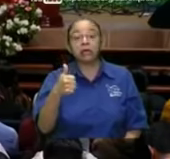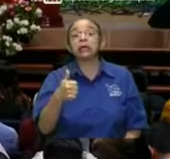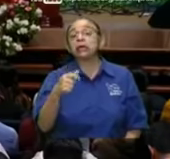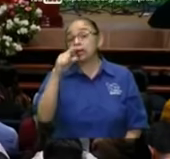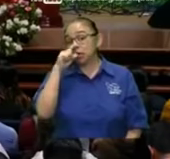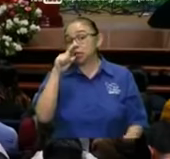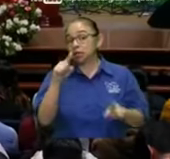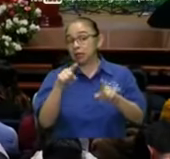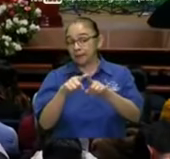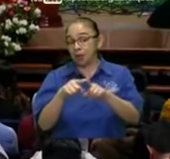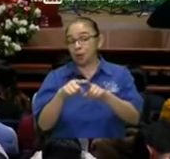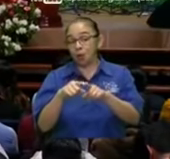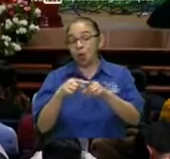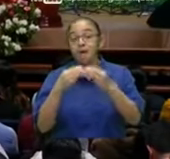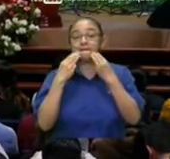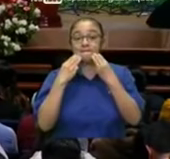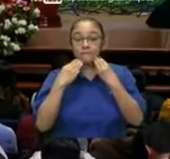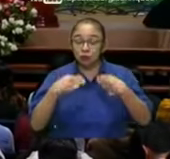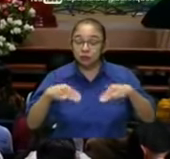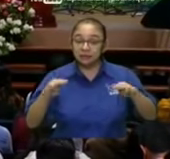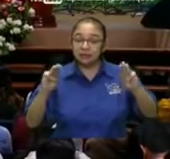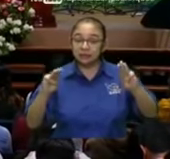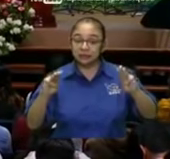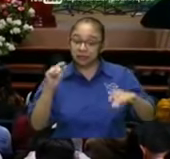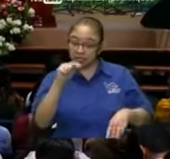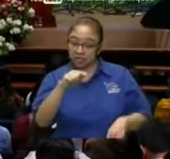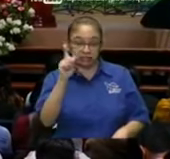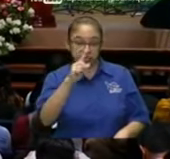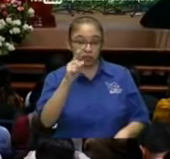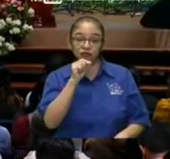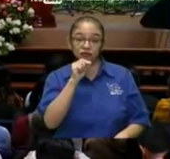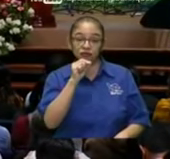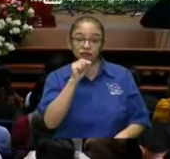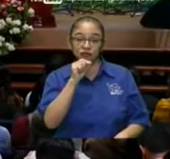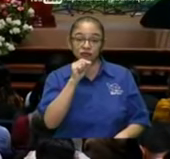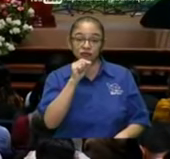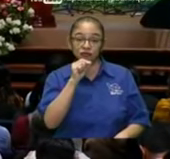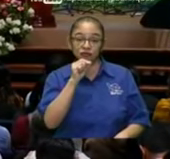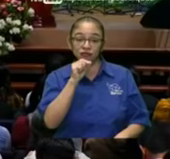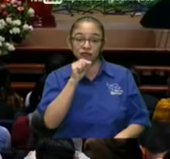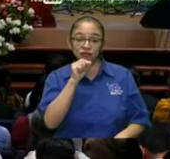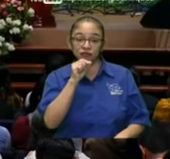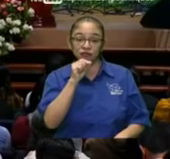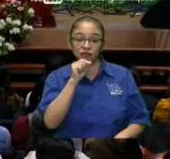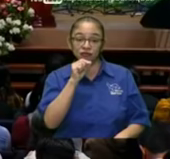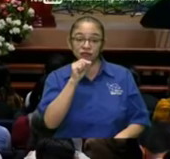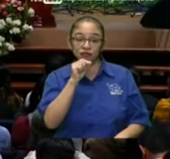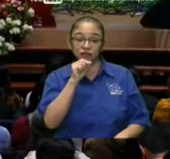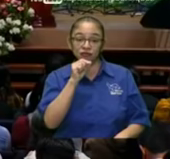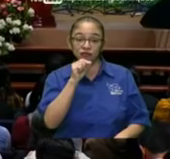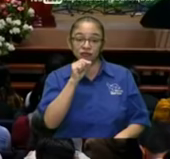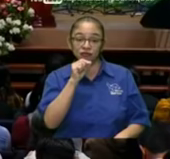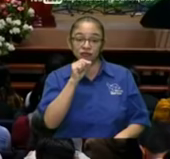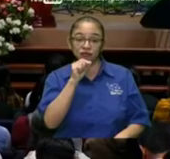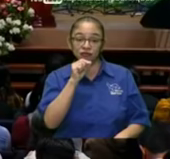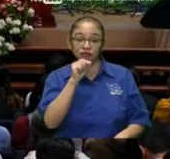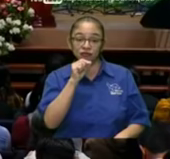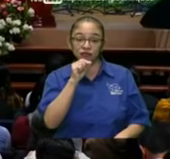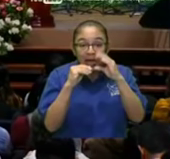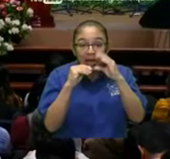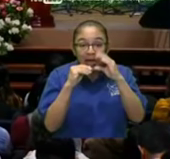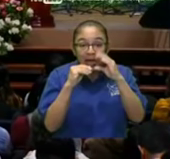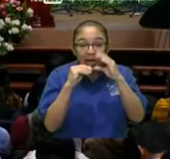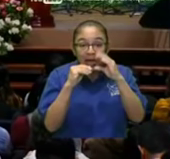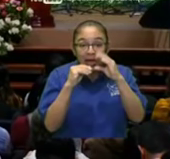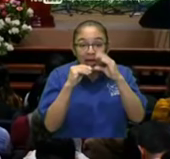no es: que este cómo se llegó a casar. Esa no fue la murmuración. Esto los llevó a murmurar de la autoridad de Moisés. Y dijeron: ¿y acaso solo